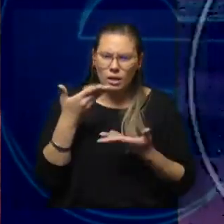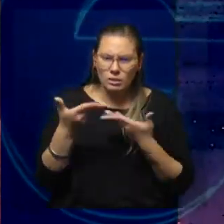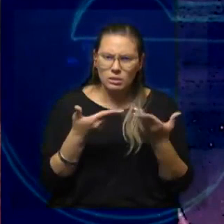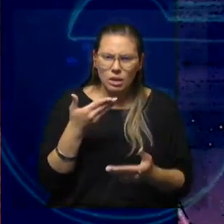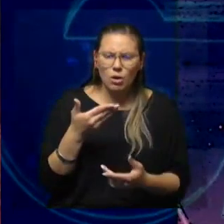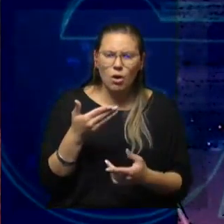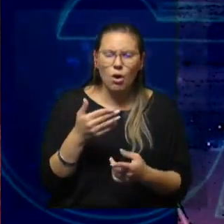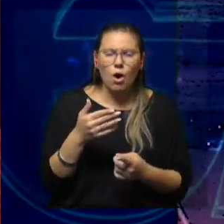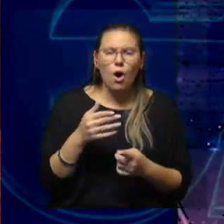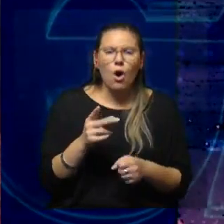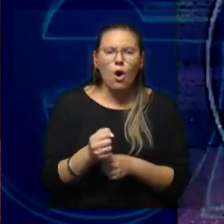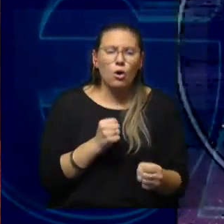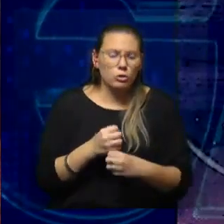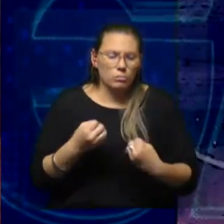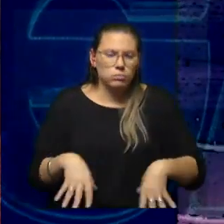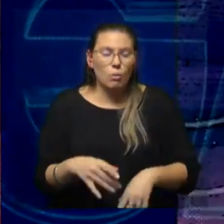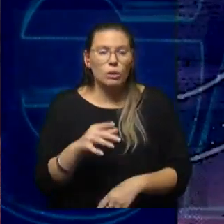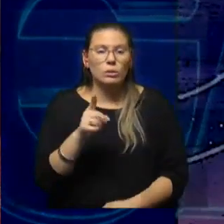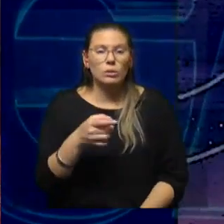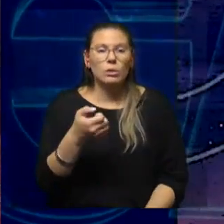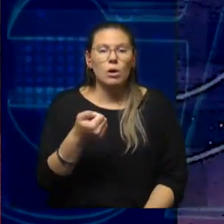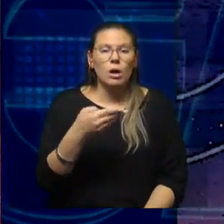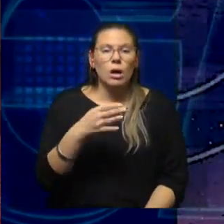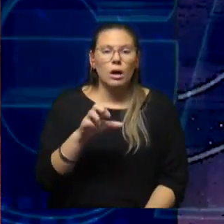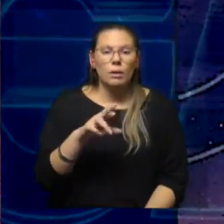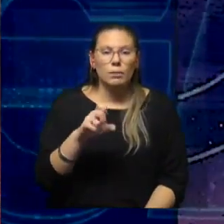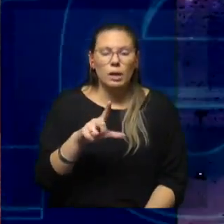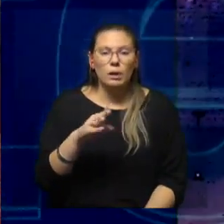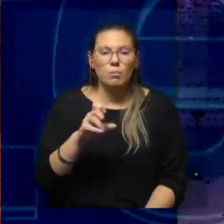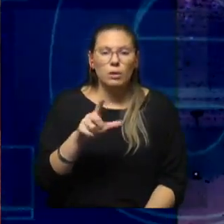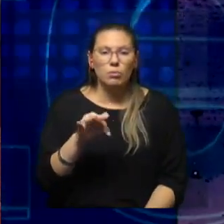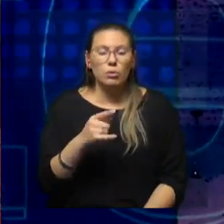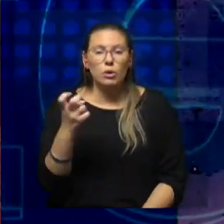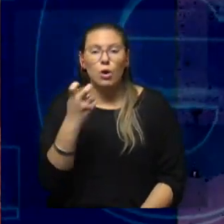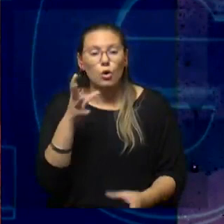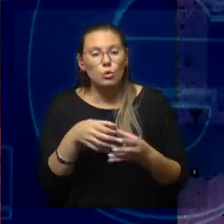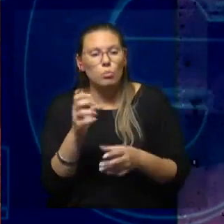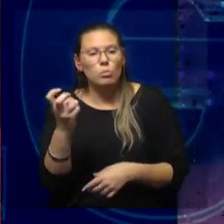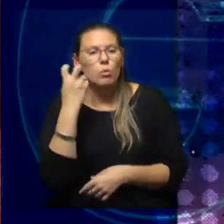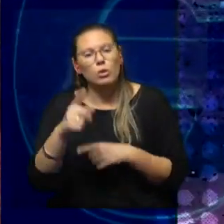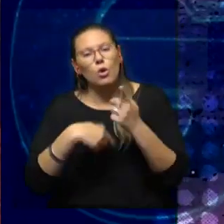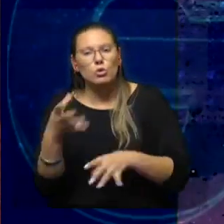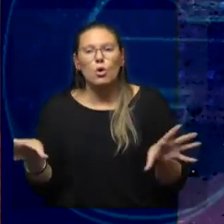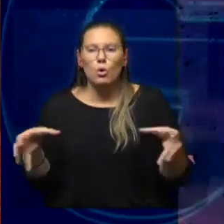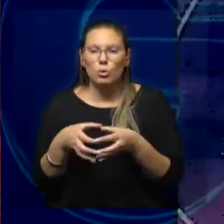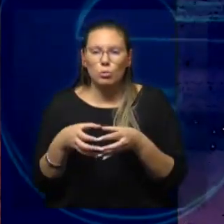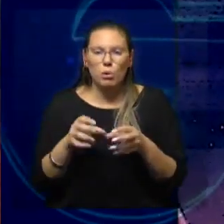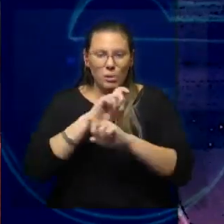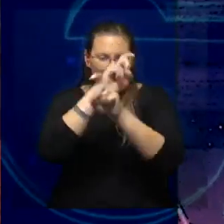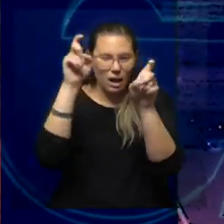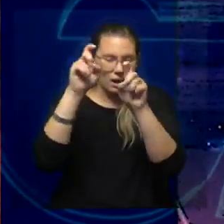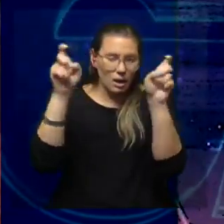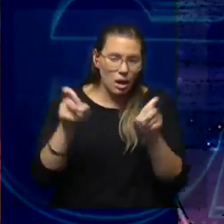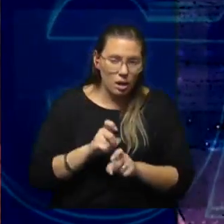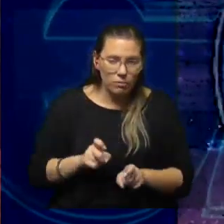cuando Gabriel Pelufo me comentó que Carbone estaba buscando otra banda para el Graffiti,